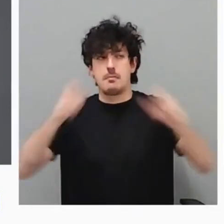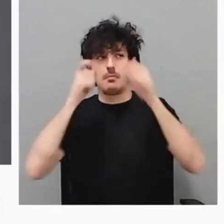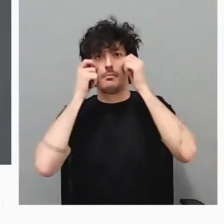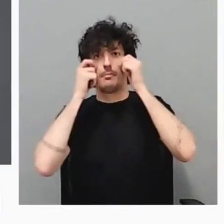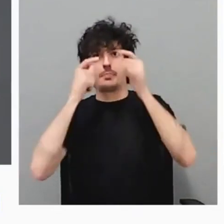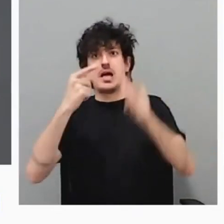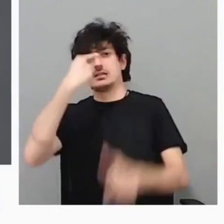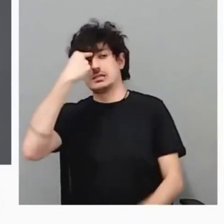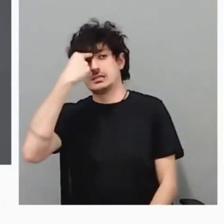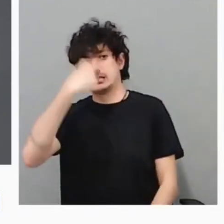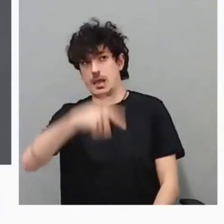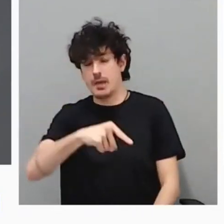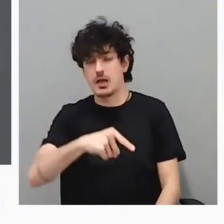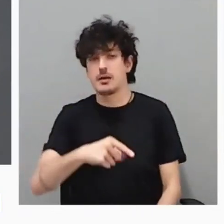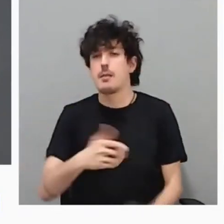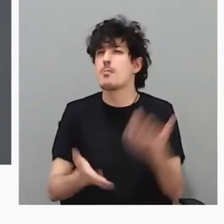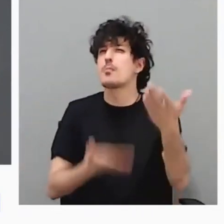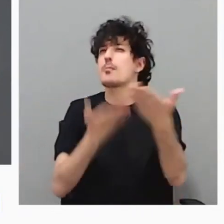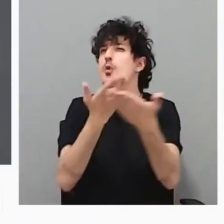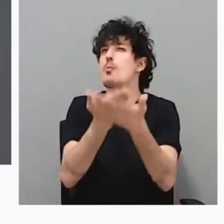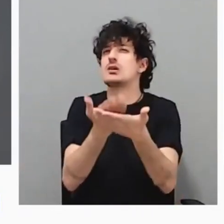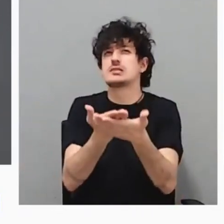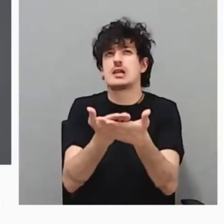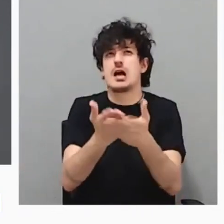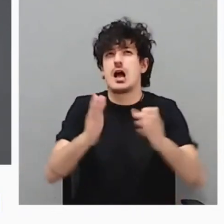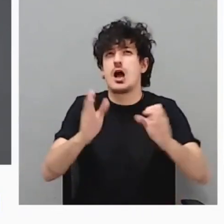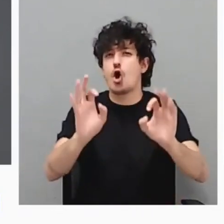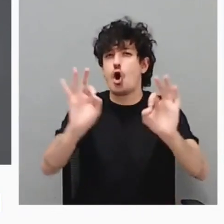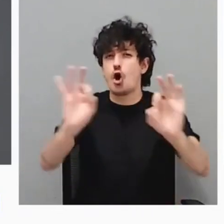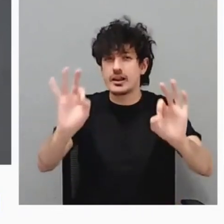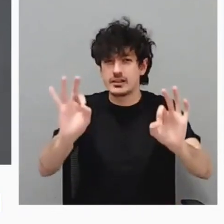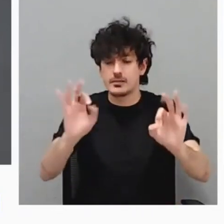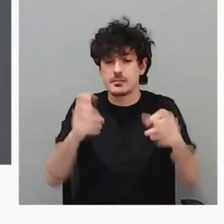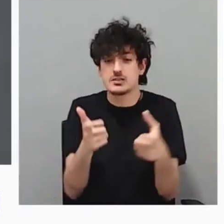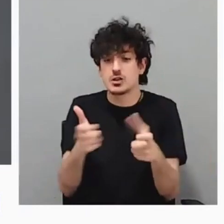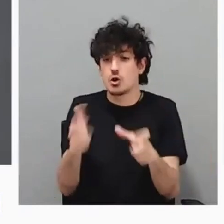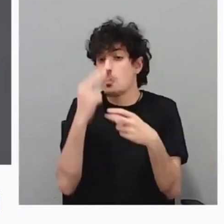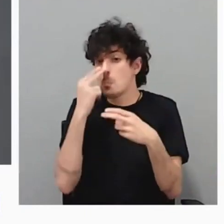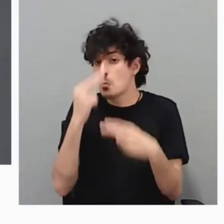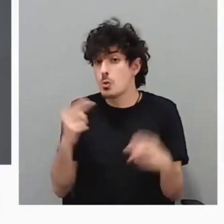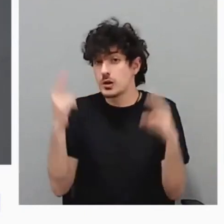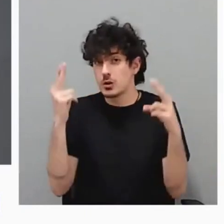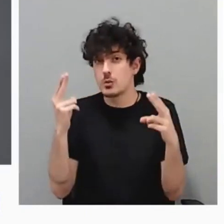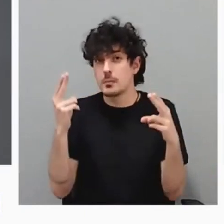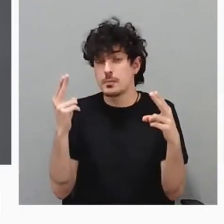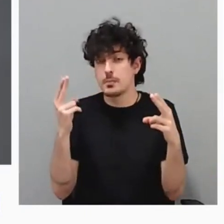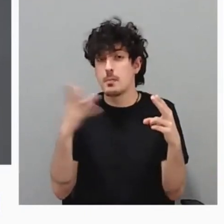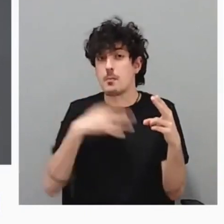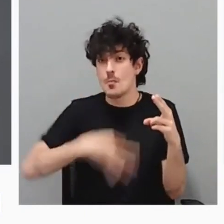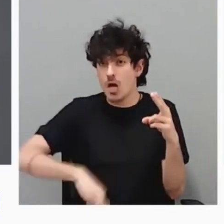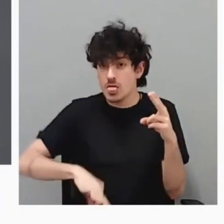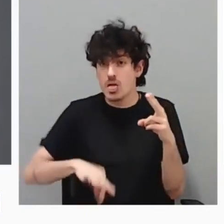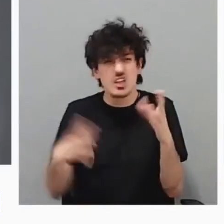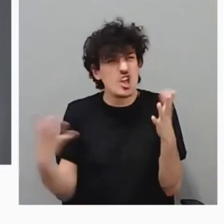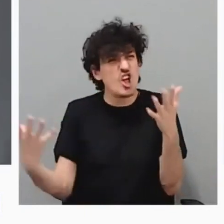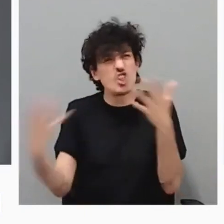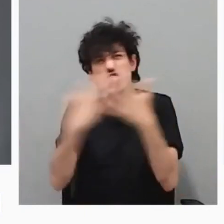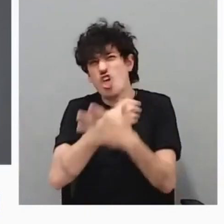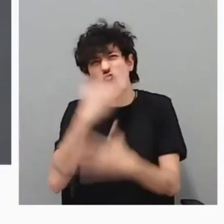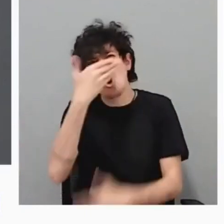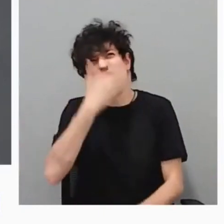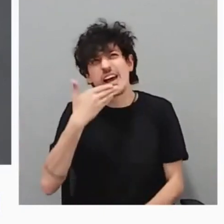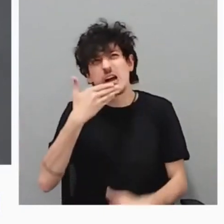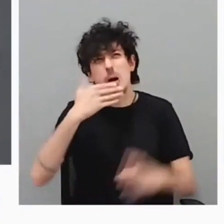Propuestas concretas. Sector público, podemos señalizar con pictogramas todos nuestros colegios